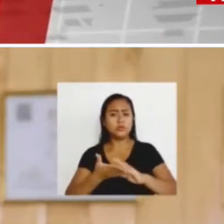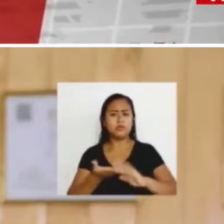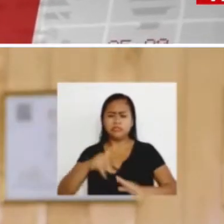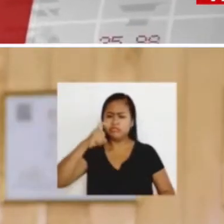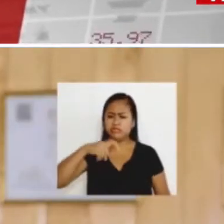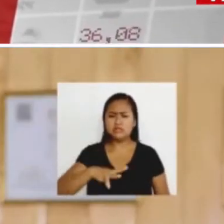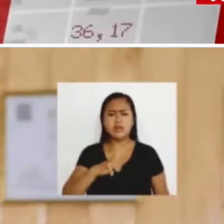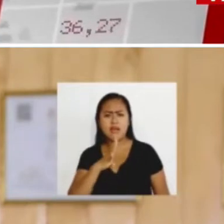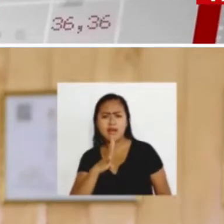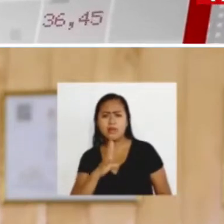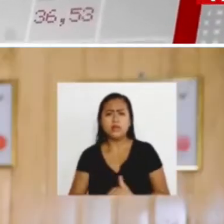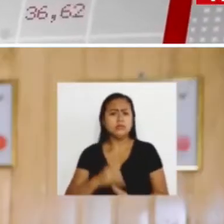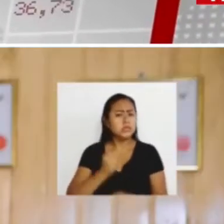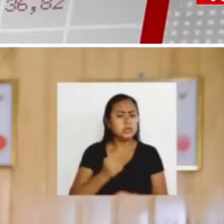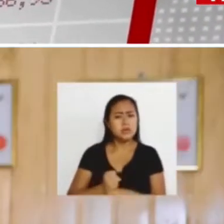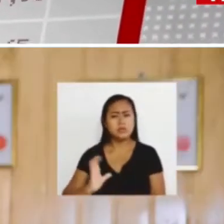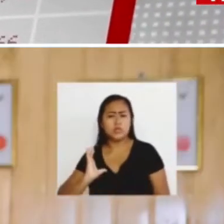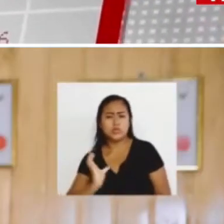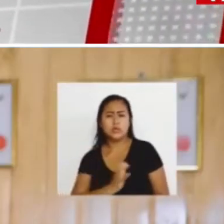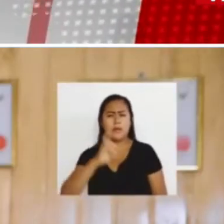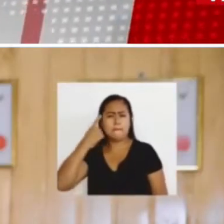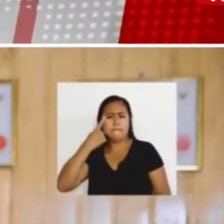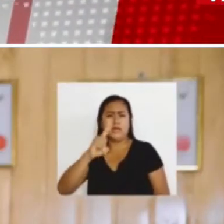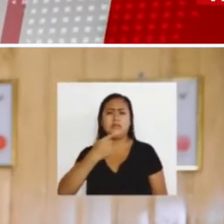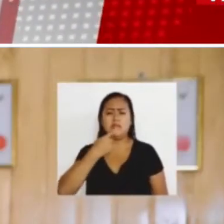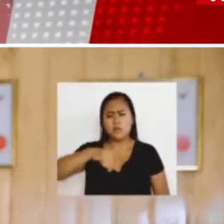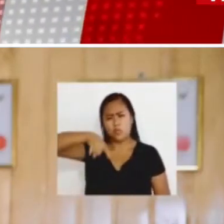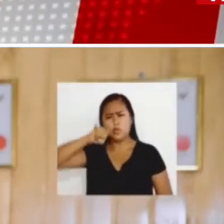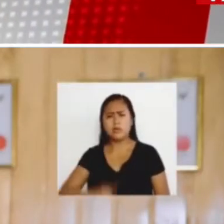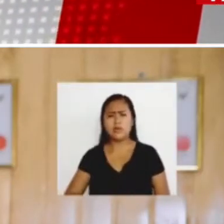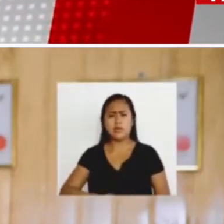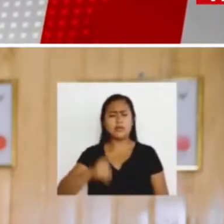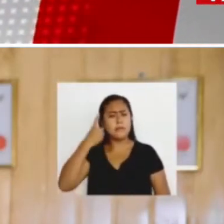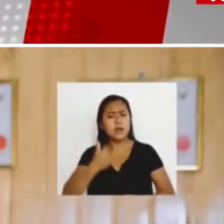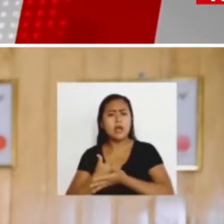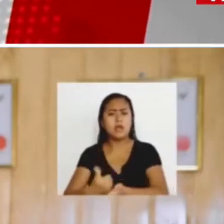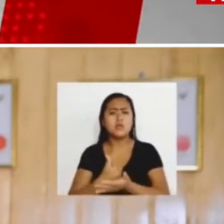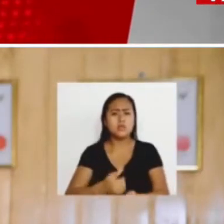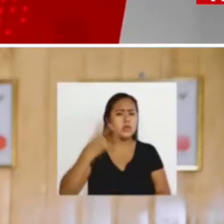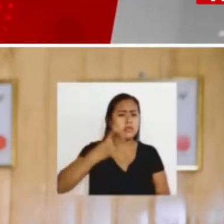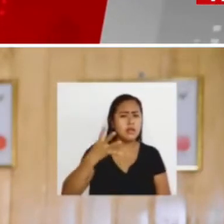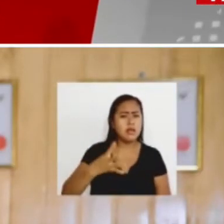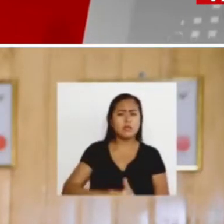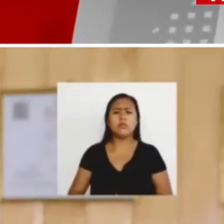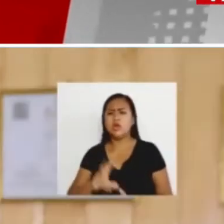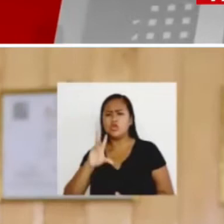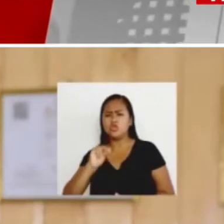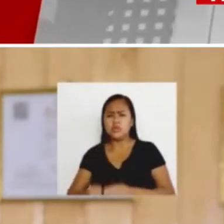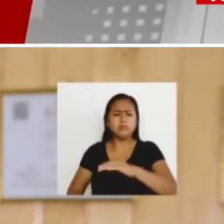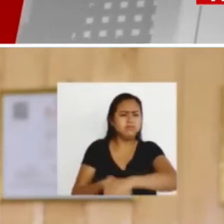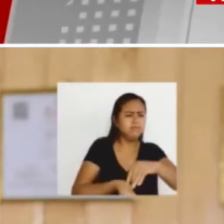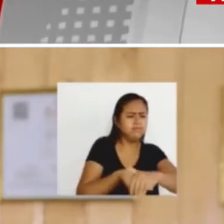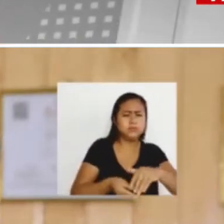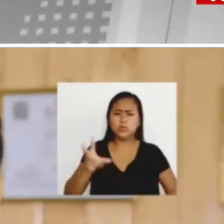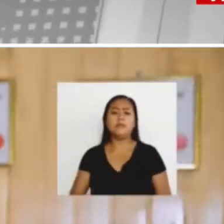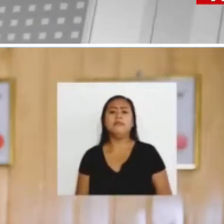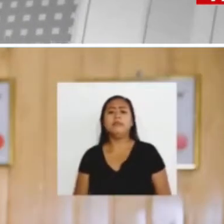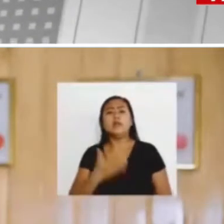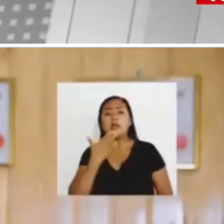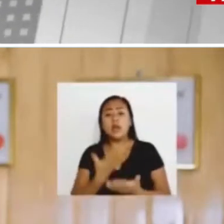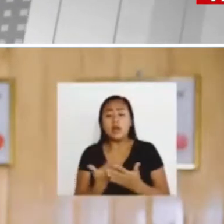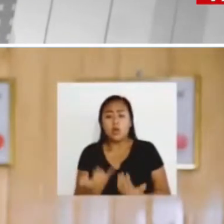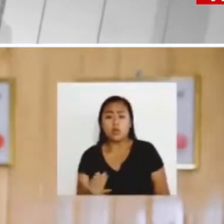encuestas y estamos convencidos de que vamos a pasar la segunda vuelta. ¿Por qué razón? Porque en esas encuestas estamos entre los